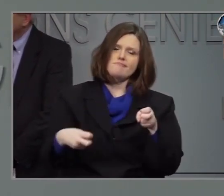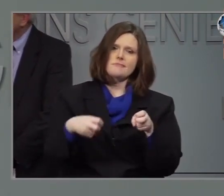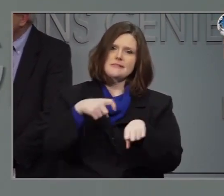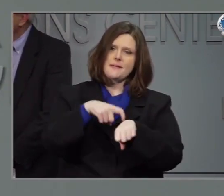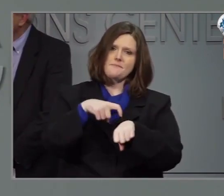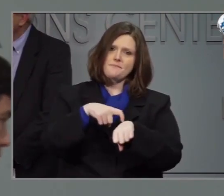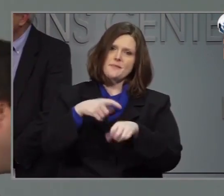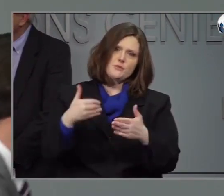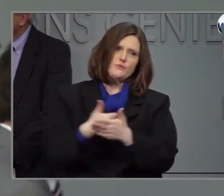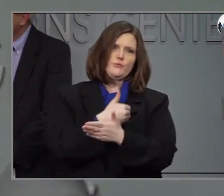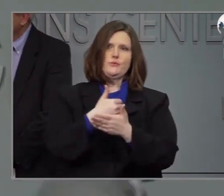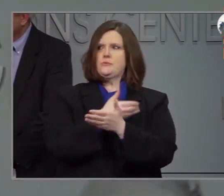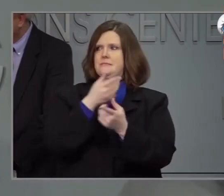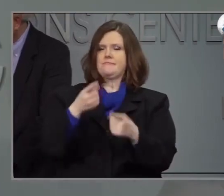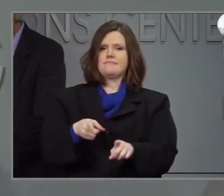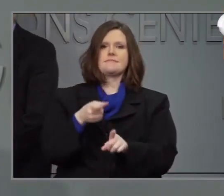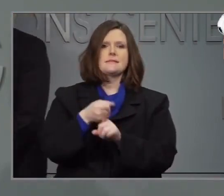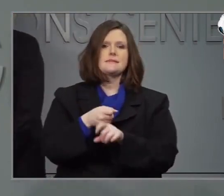precedentes